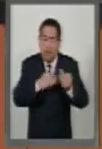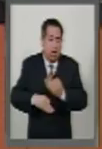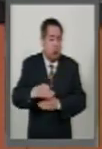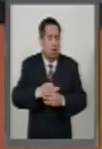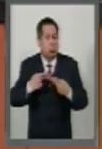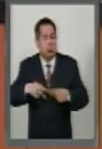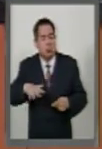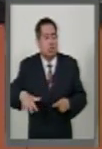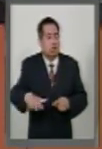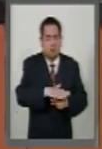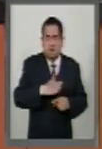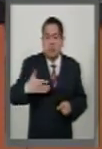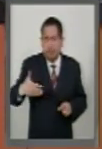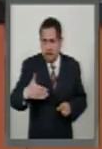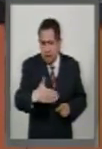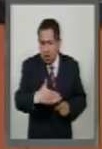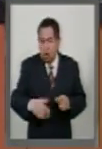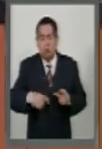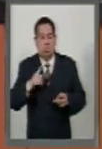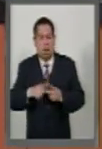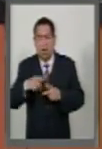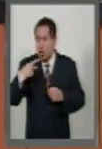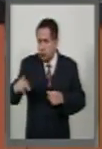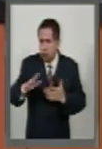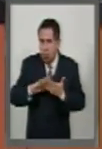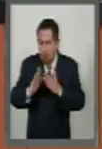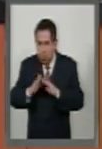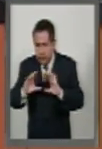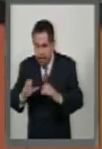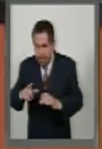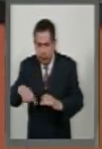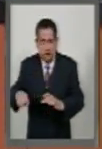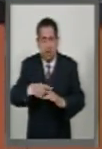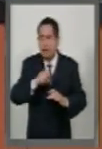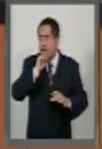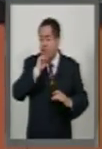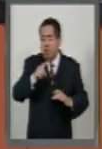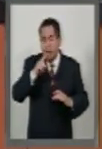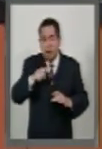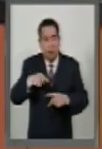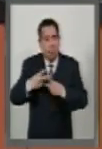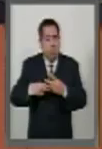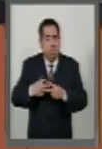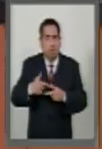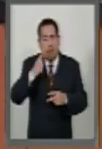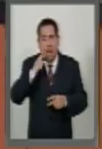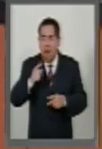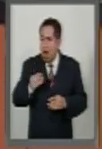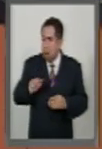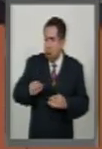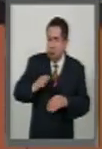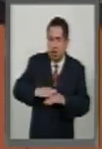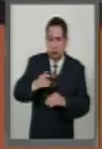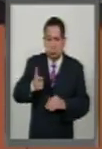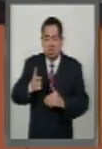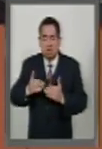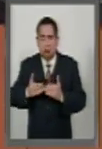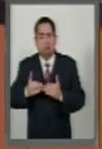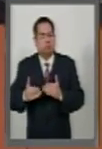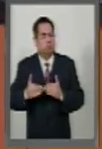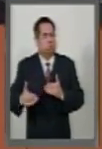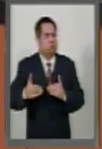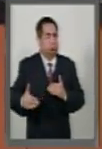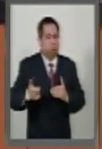sector de los pescadores, a sus comunidades y finalmente en aumentar el valor agregado de nuestros